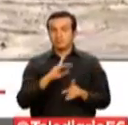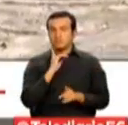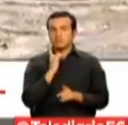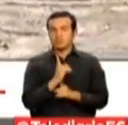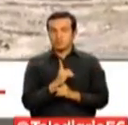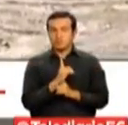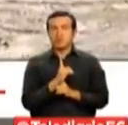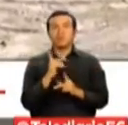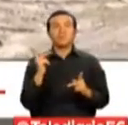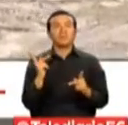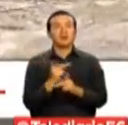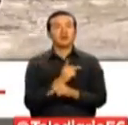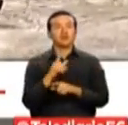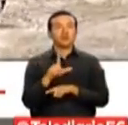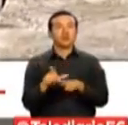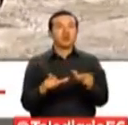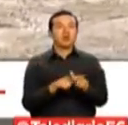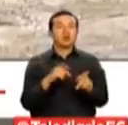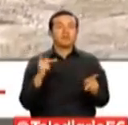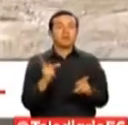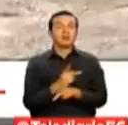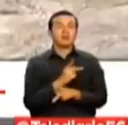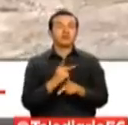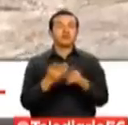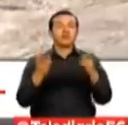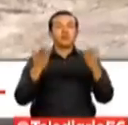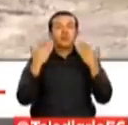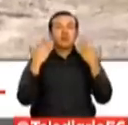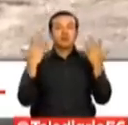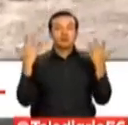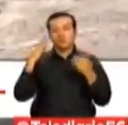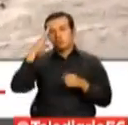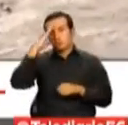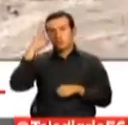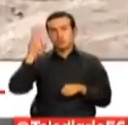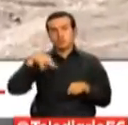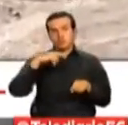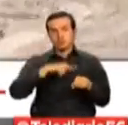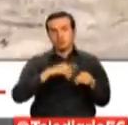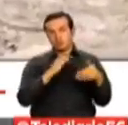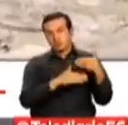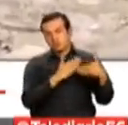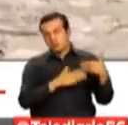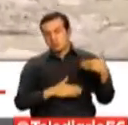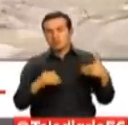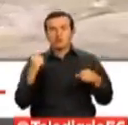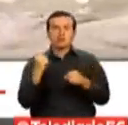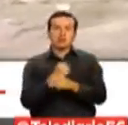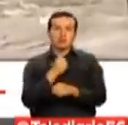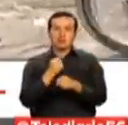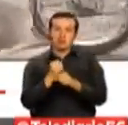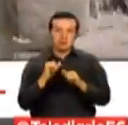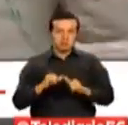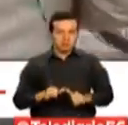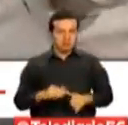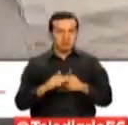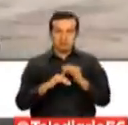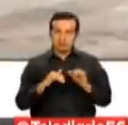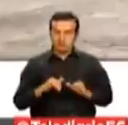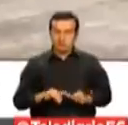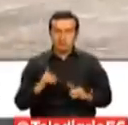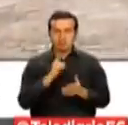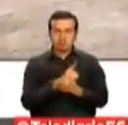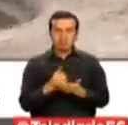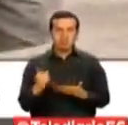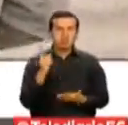es muy peligroso, uno de los más peligrosos que tiene Guayaquil, y es donde la Policía Nacional ha venido trabajando pues de forma continua. La